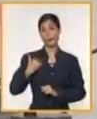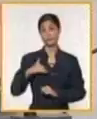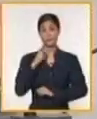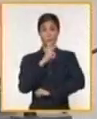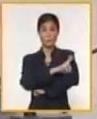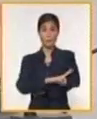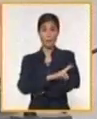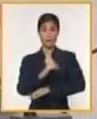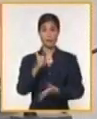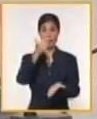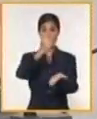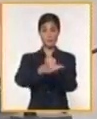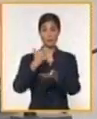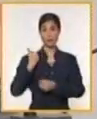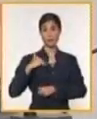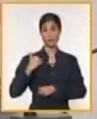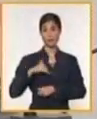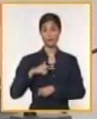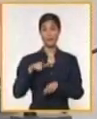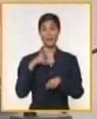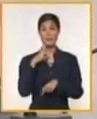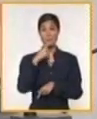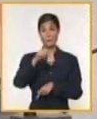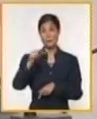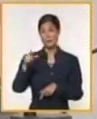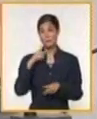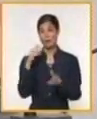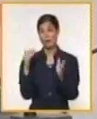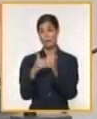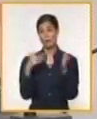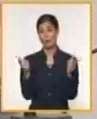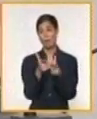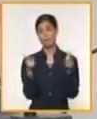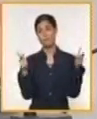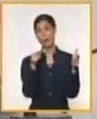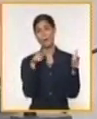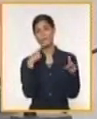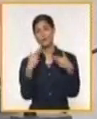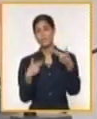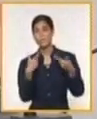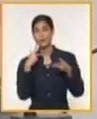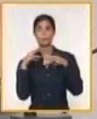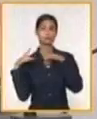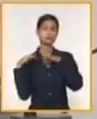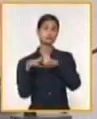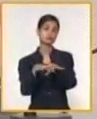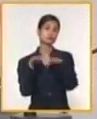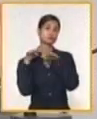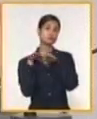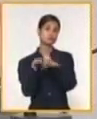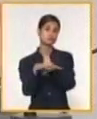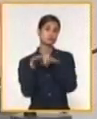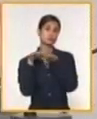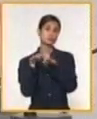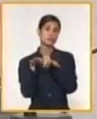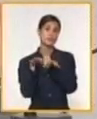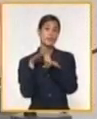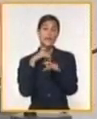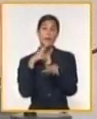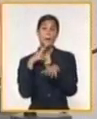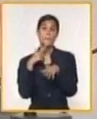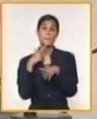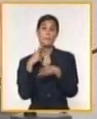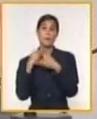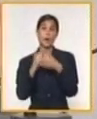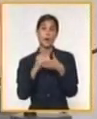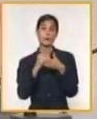Aires, donde miles de ciudadanos han salido en apoyo a la expresidenta y ex vicepresidenta Cristina